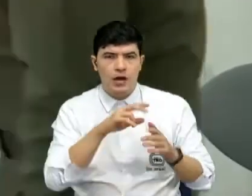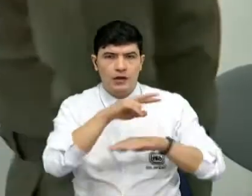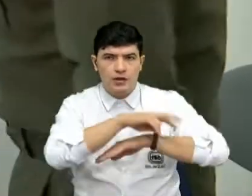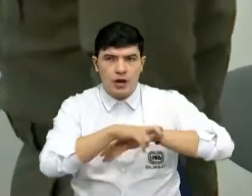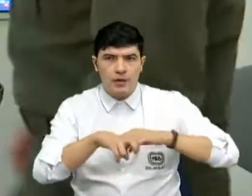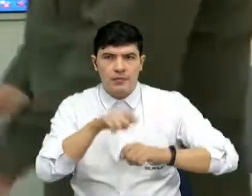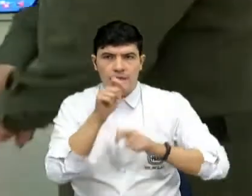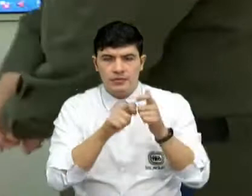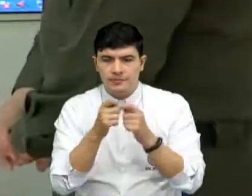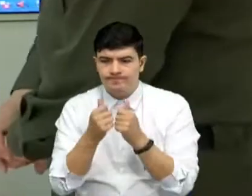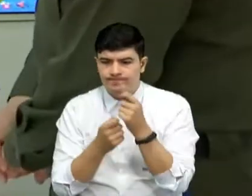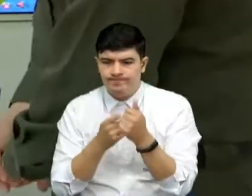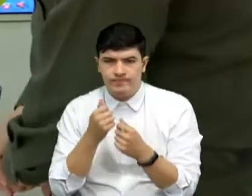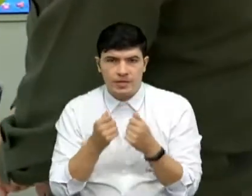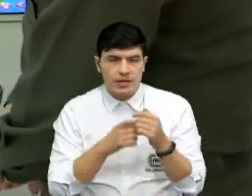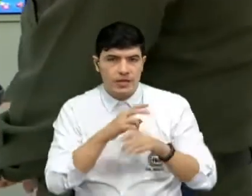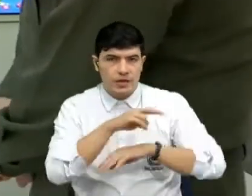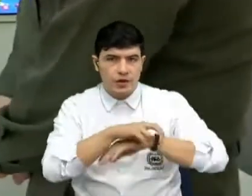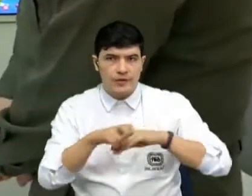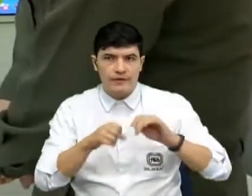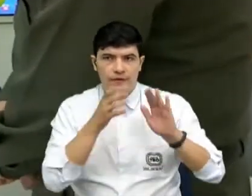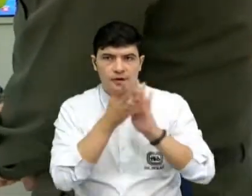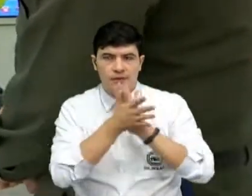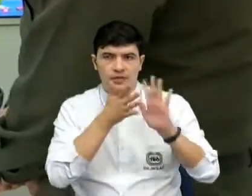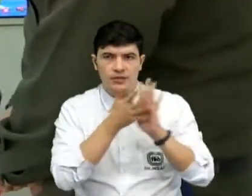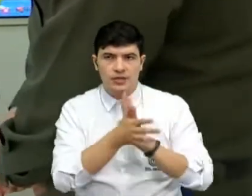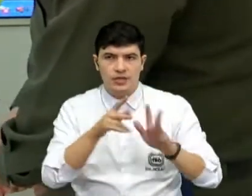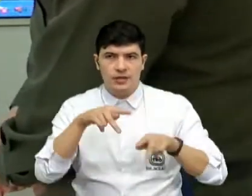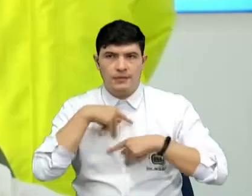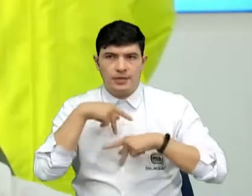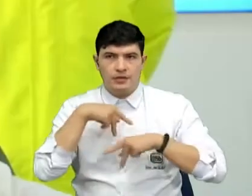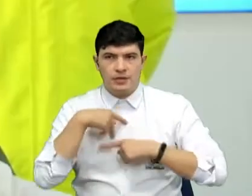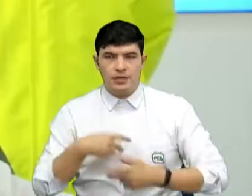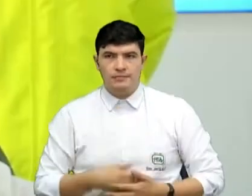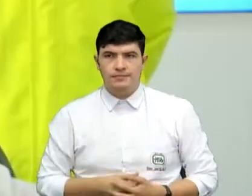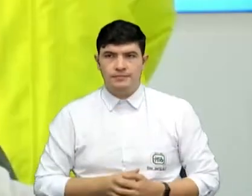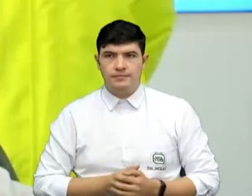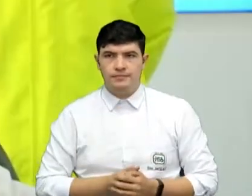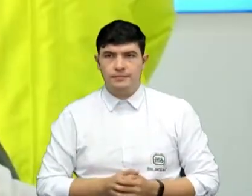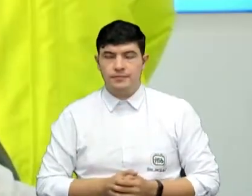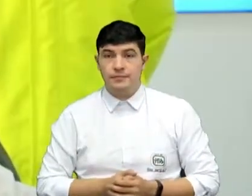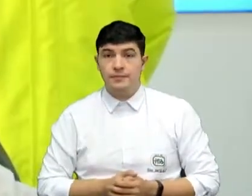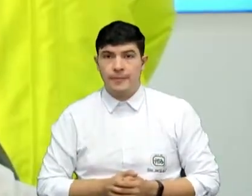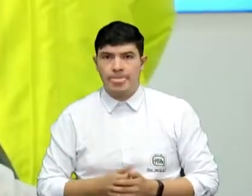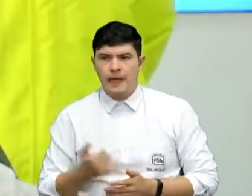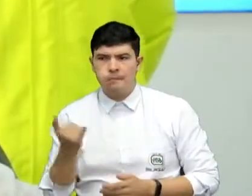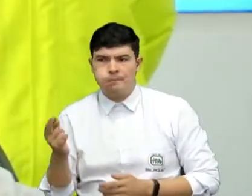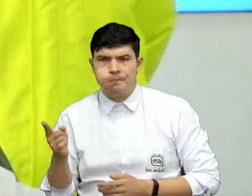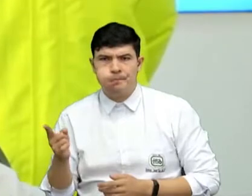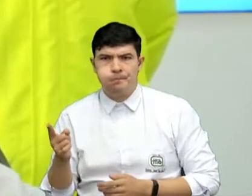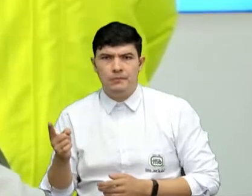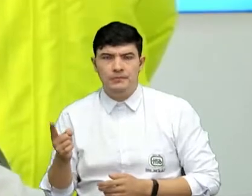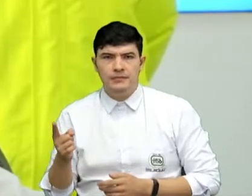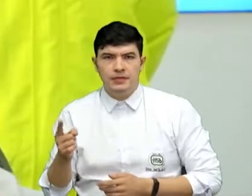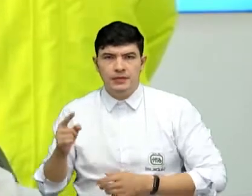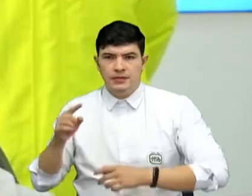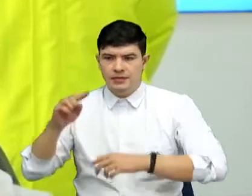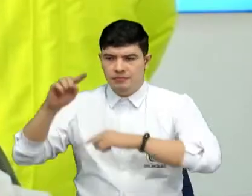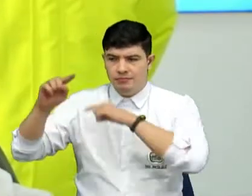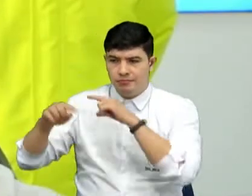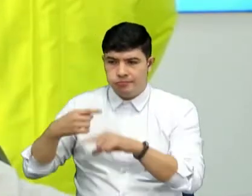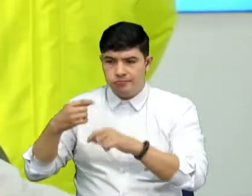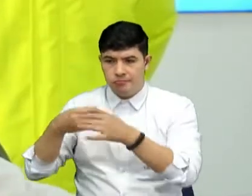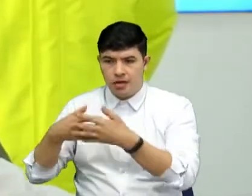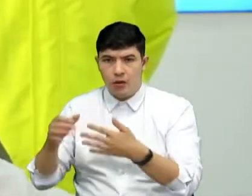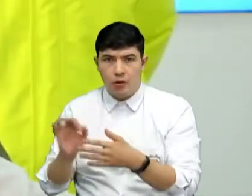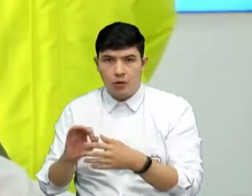de los ciudadanos y sus datos personales. Esta suplantación se puede presentar mediante correos electrónicos que le llegan con mensaje de texto a